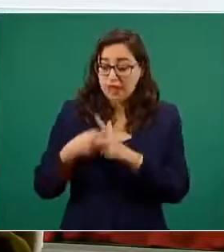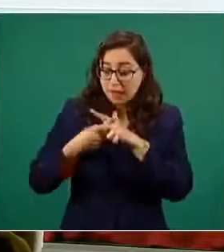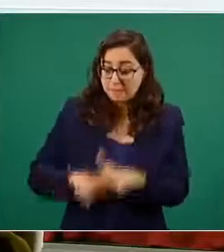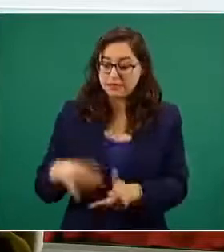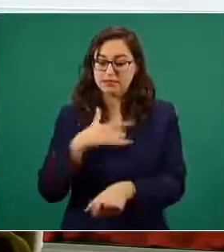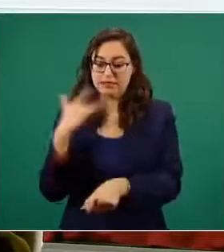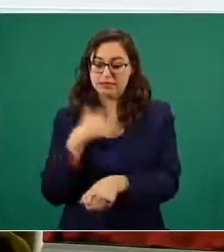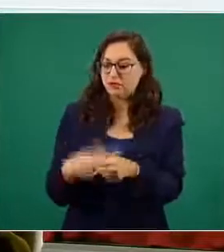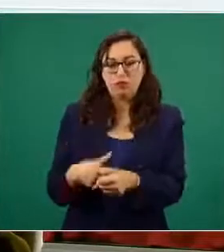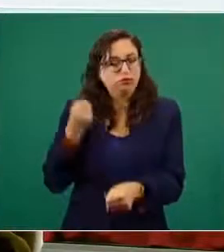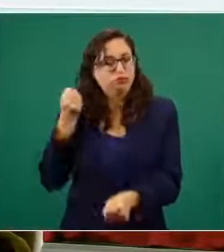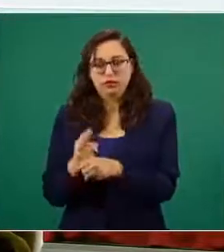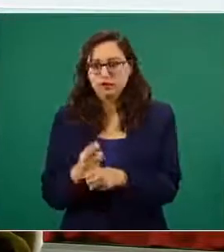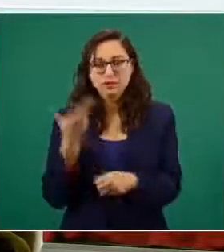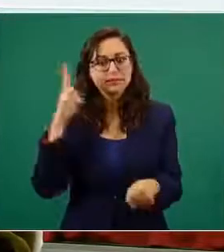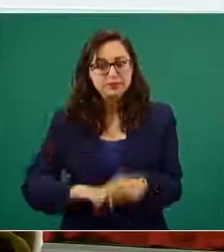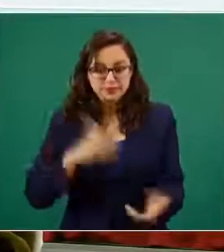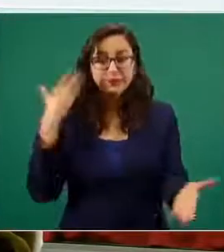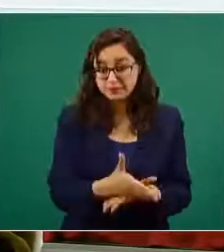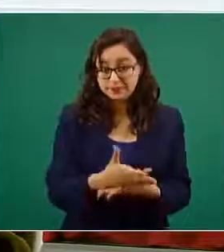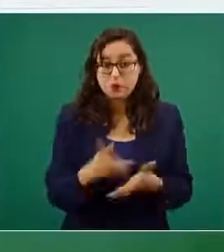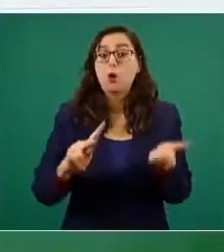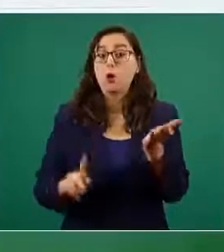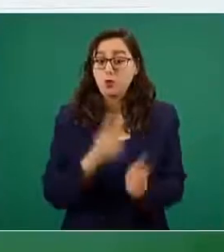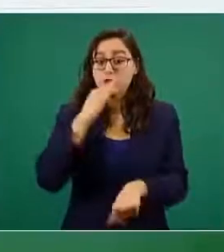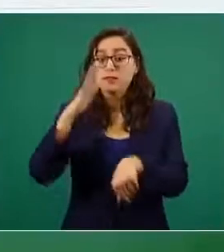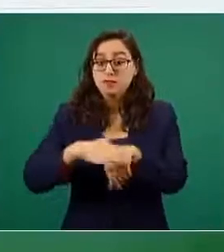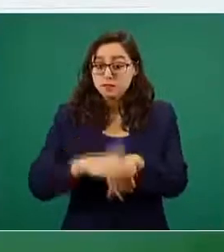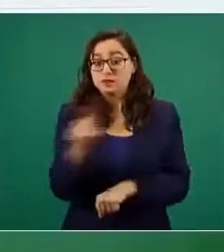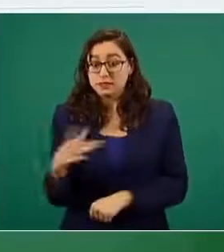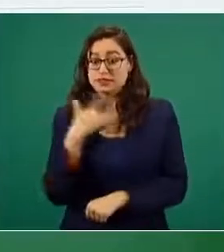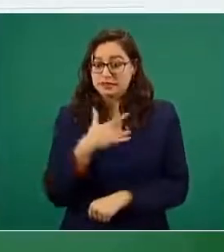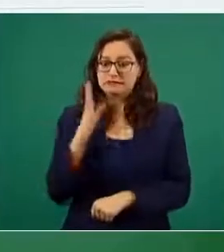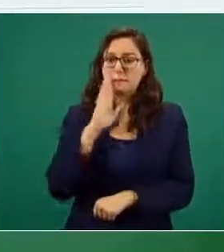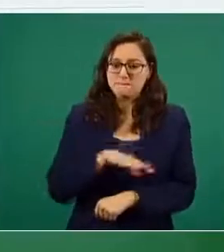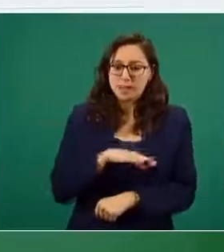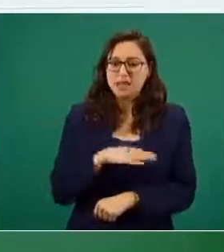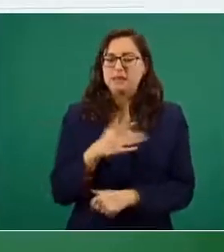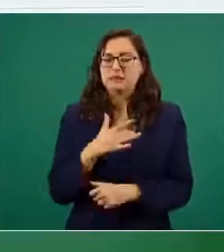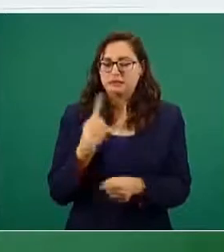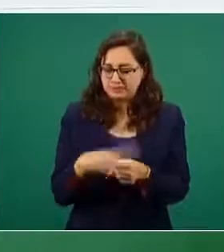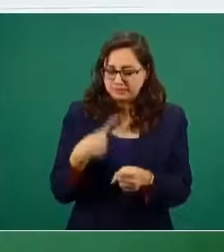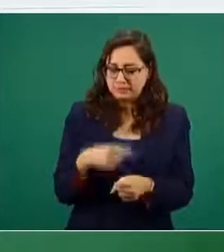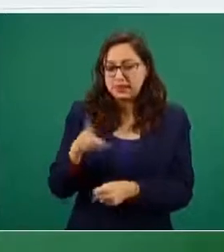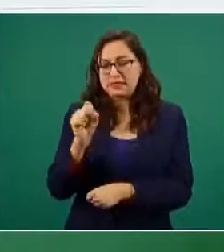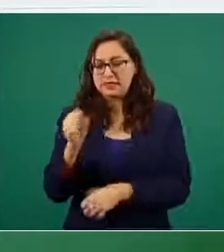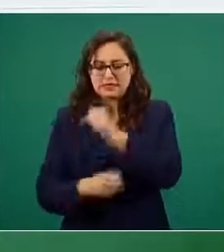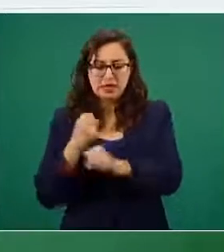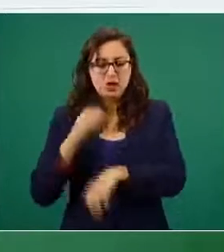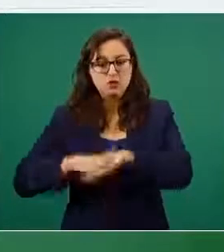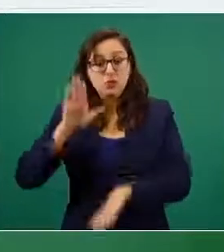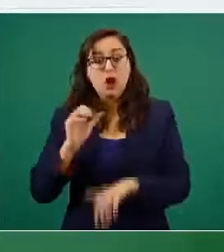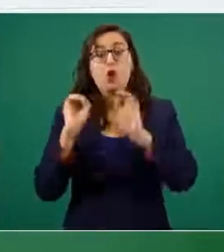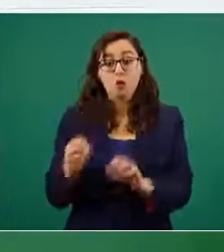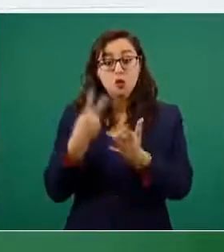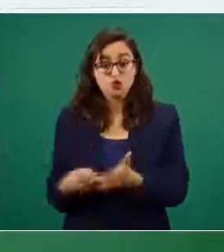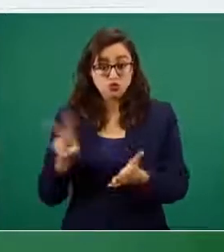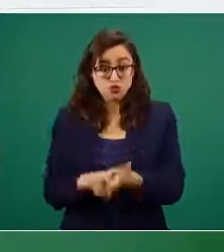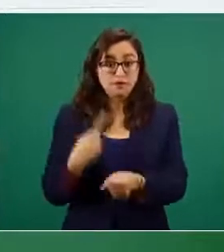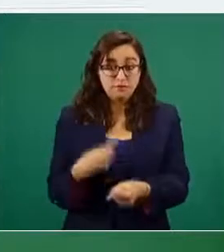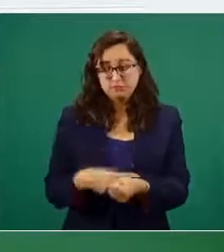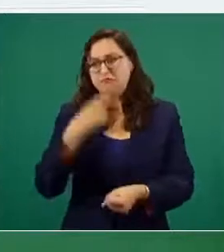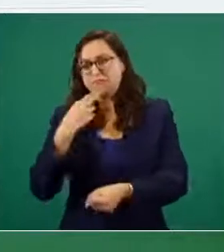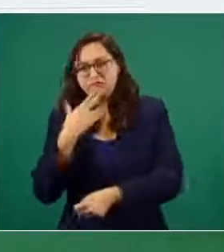atención. Y seguimos haciendo este llamado. Si usted tiene síntomas de COVID y tiene 60 o más años de edad, o tiene enfermedades crónicas, diabetes, hipertensión, inmunosupresión y otras, no